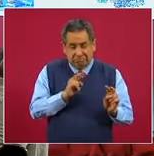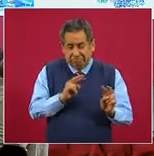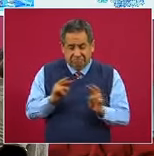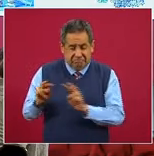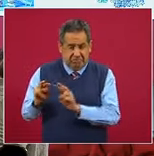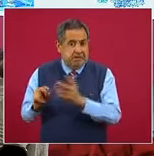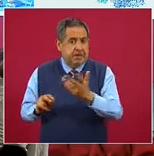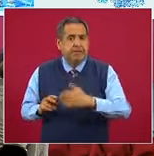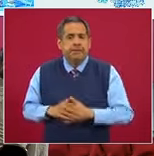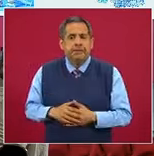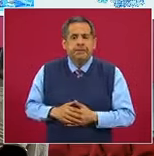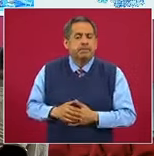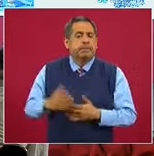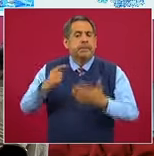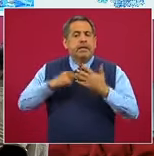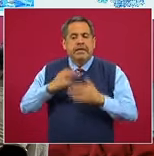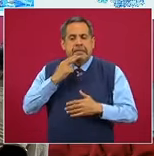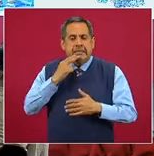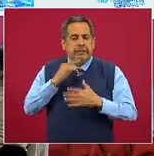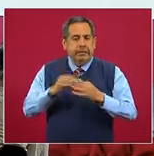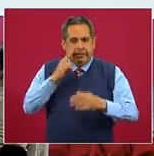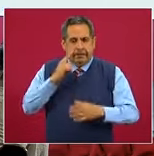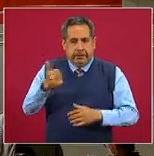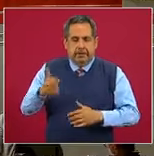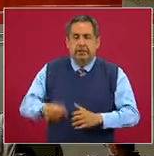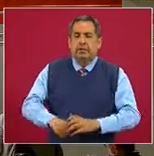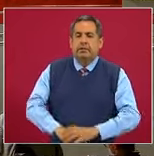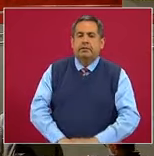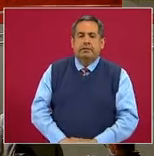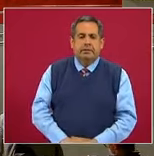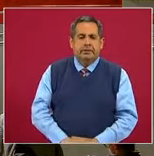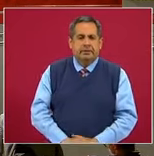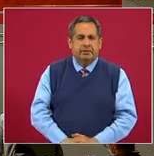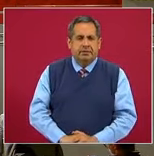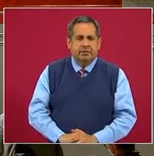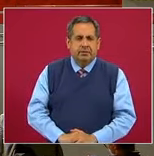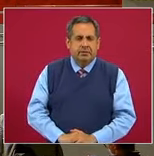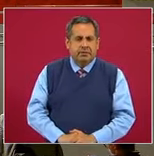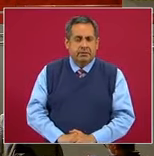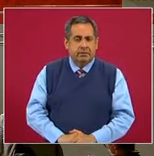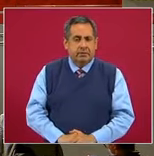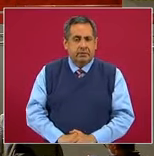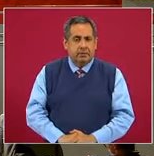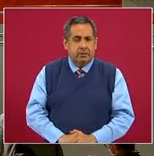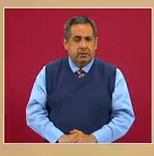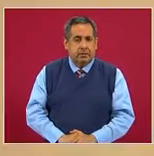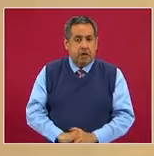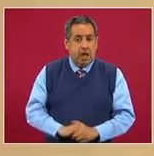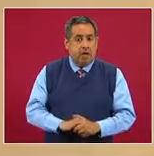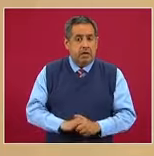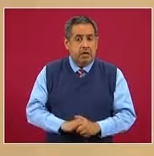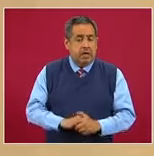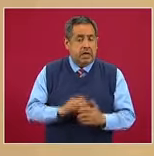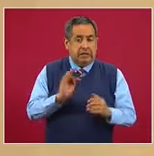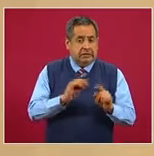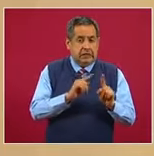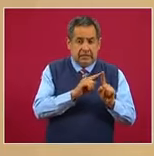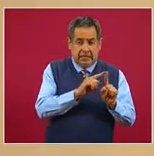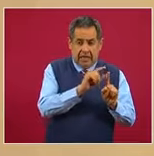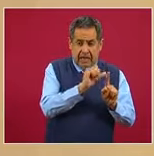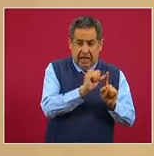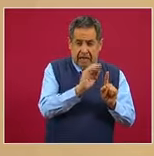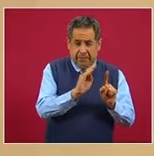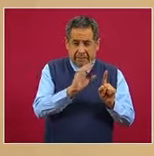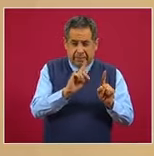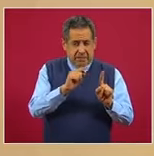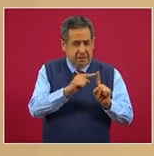voy a pasar a la quinta utilidad. ¿Me das la siguiente, por favor? Que si conocemos la secuencia de este material genético, entonces podemos